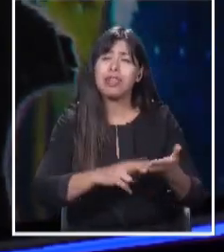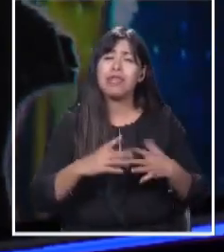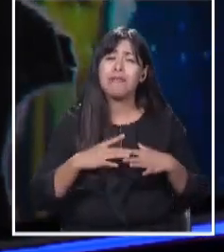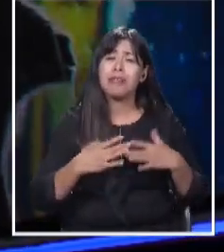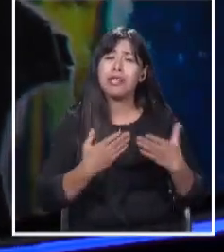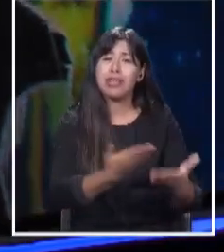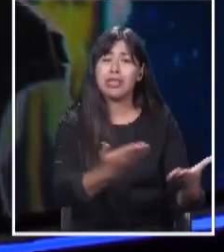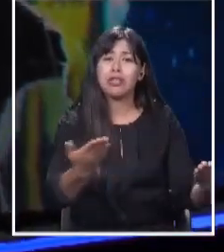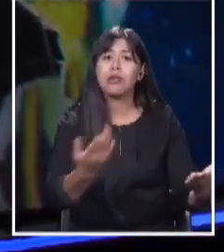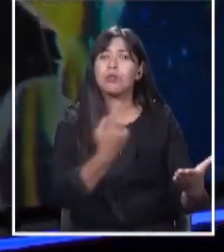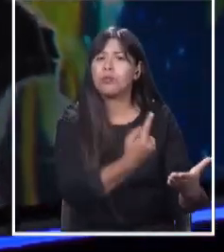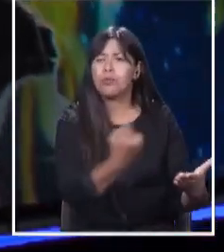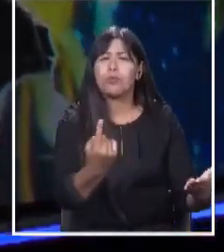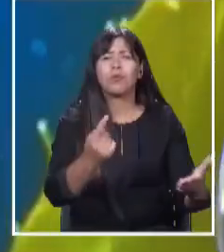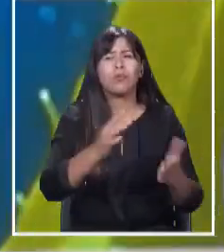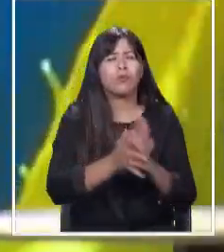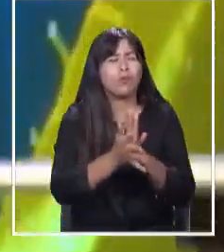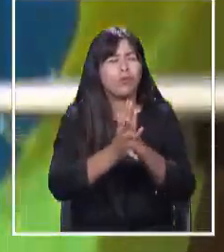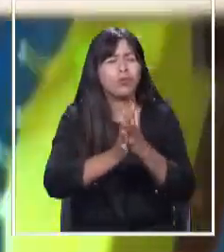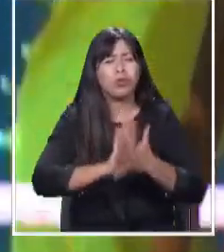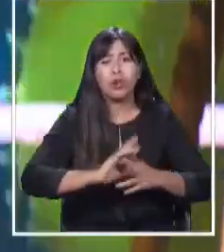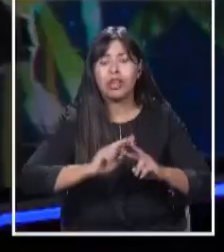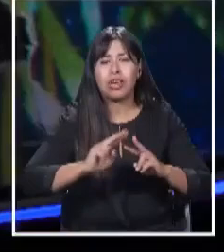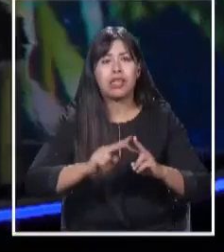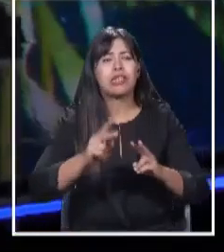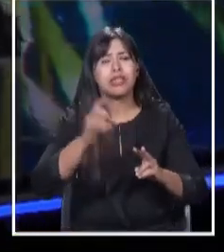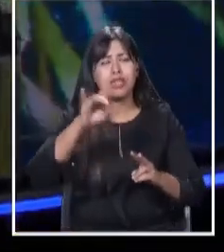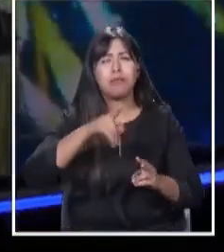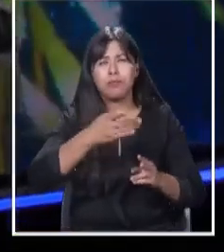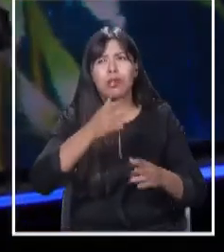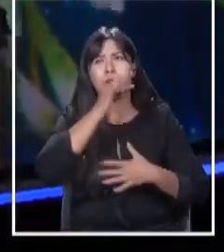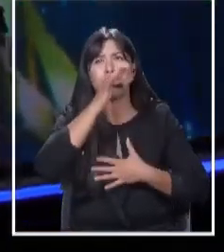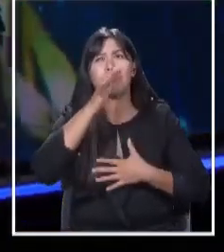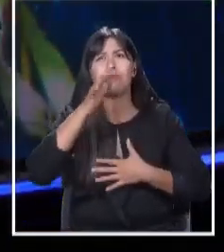todo lo que están haciendo. Sabemos que son súper jugados en este tema. Un aplauso, por favor,